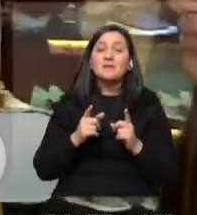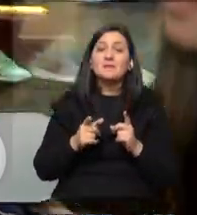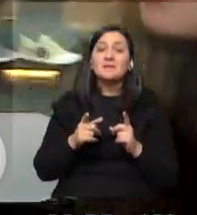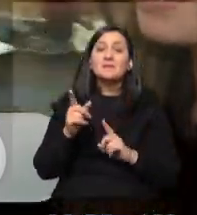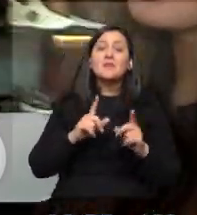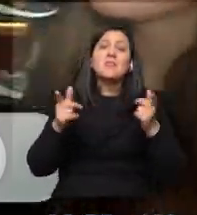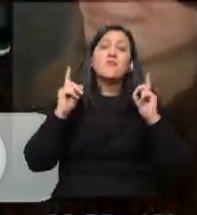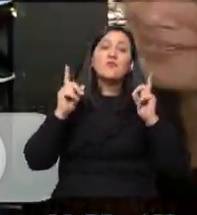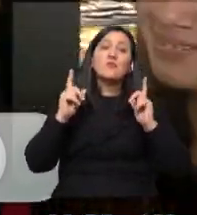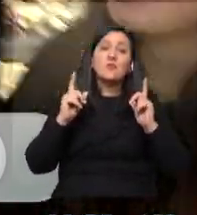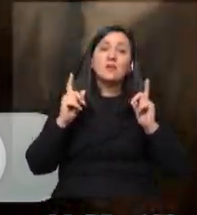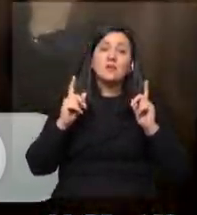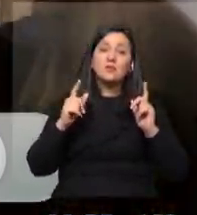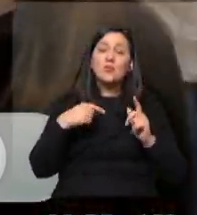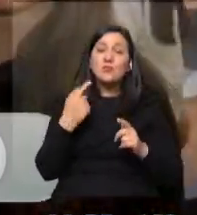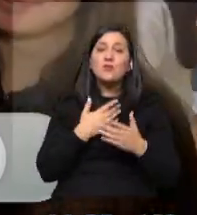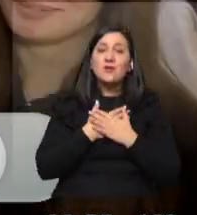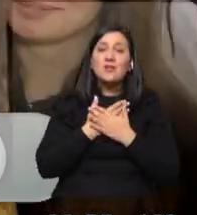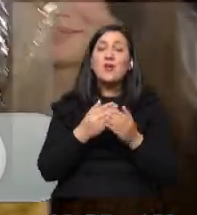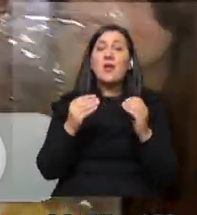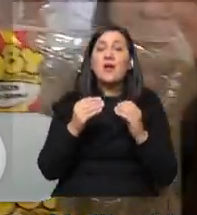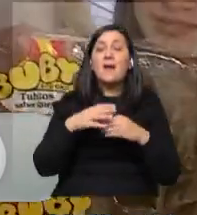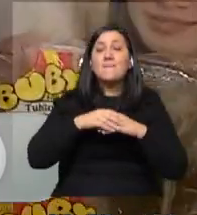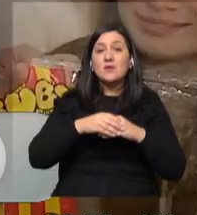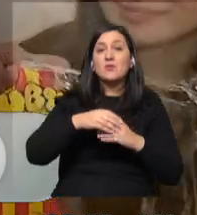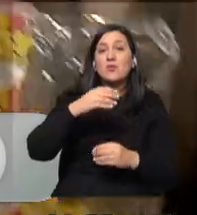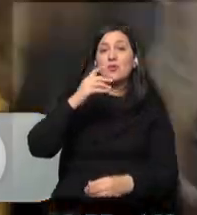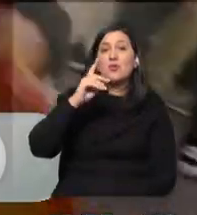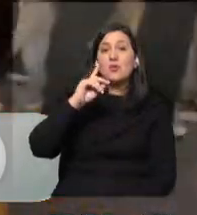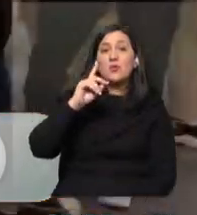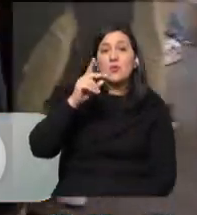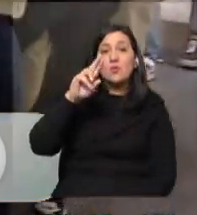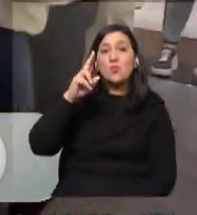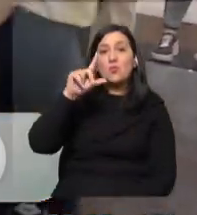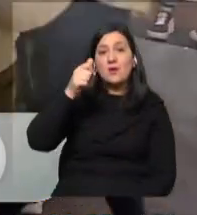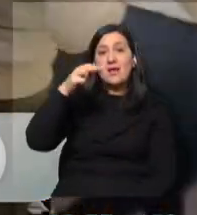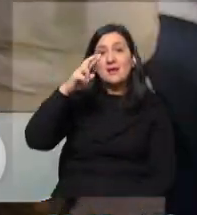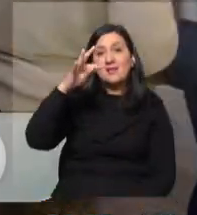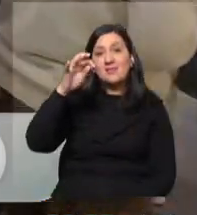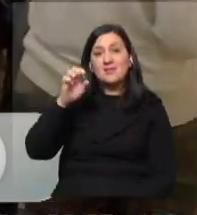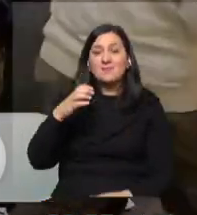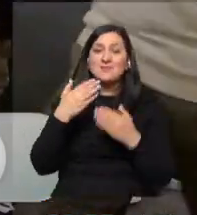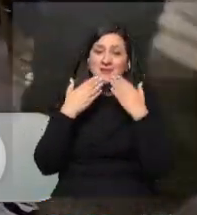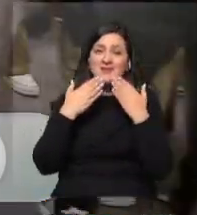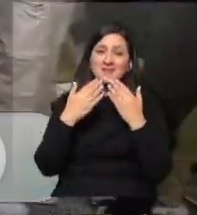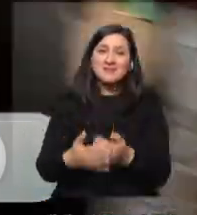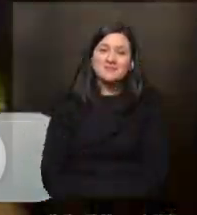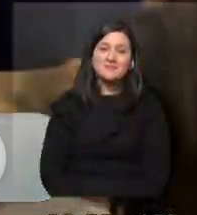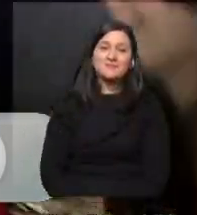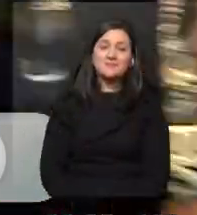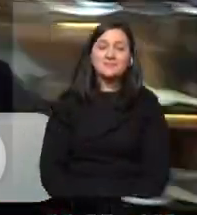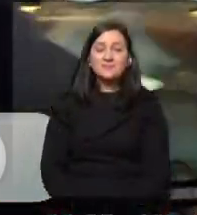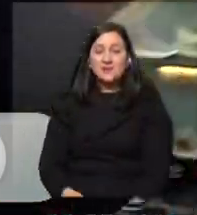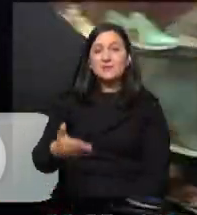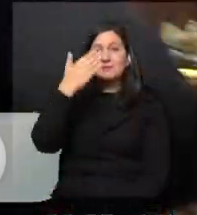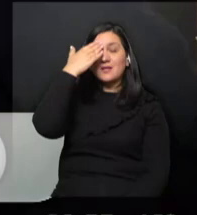disfrutando nuestro querido amigo Gabriel Goulart desde Sydney, que nos manda los saludos. Le devolvemos, muchas gracias. Muchas gracias a usted. Bien, le quiero mandar un